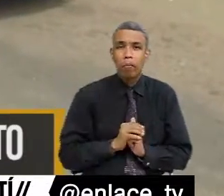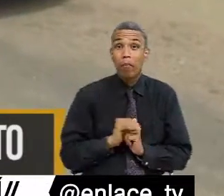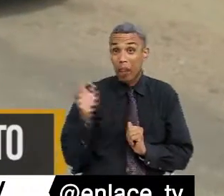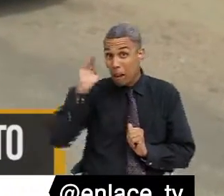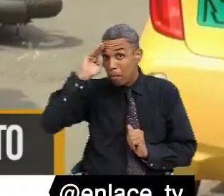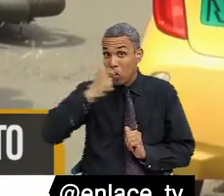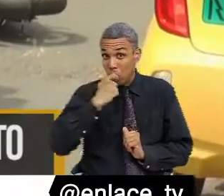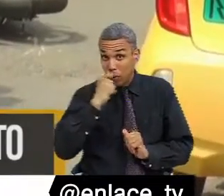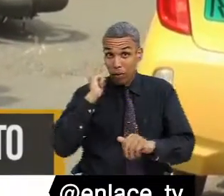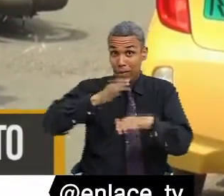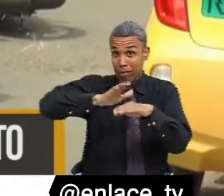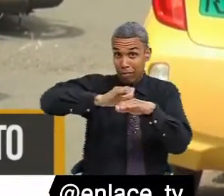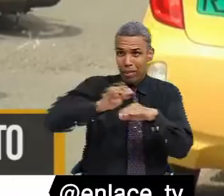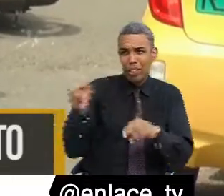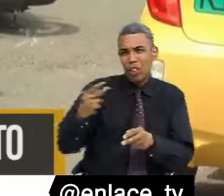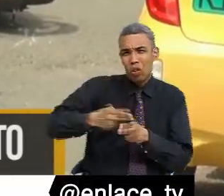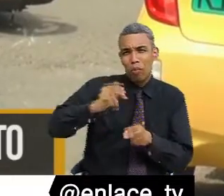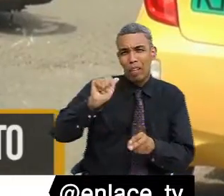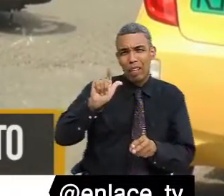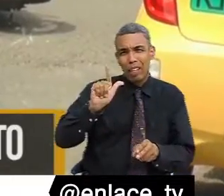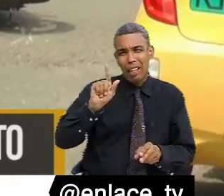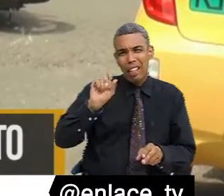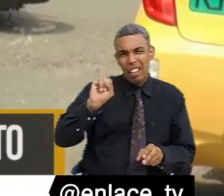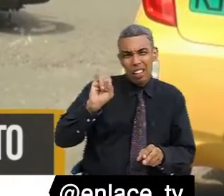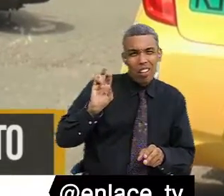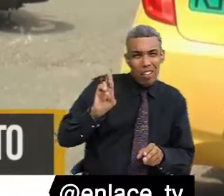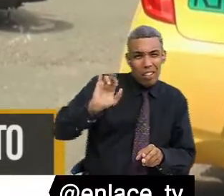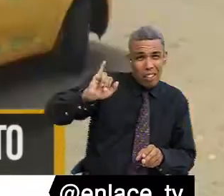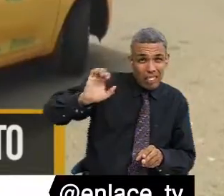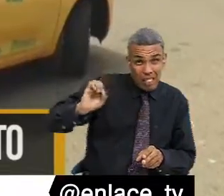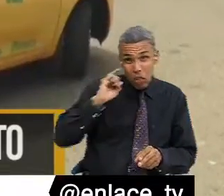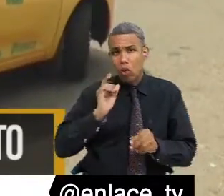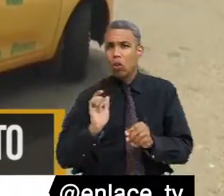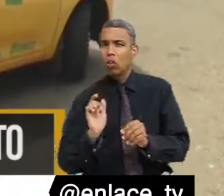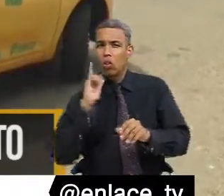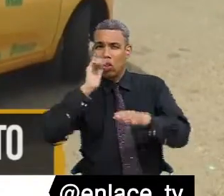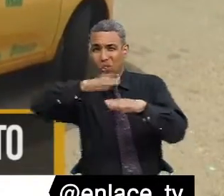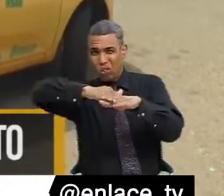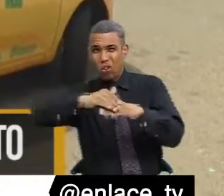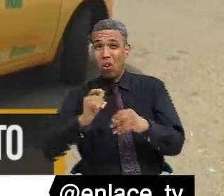Tránsito y Transporte de Barrancabermeja, le hizo un duro llamado a los conductores de las empresas de transporte de